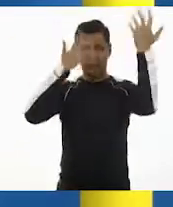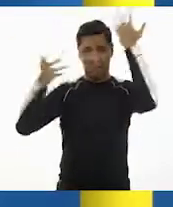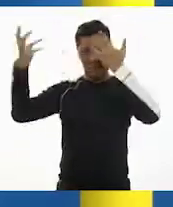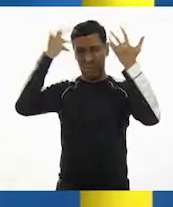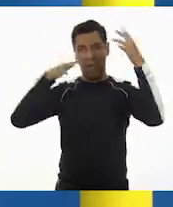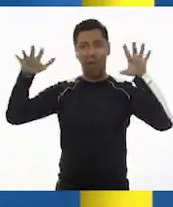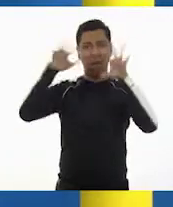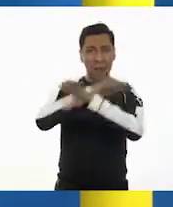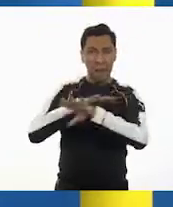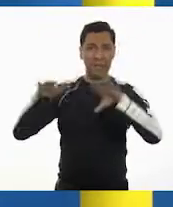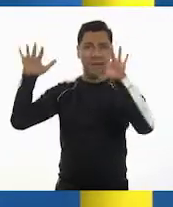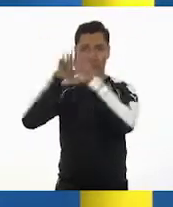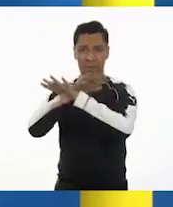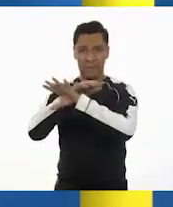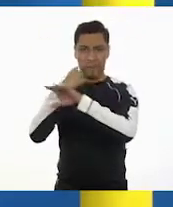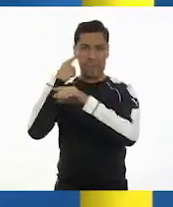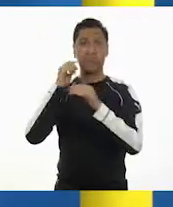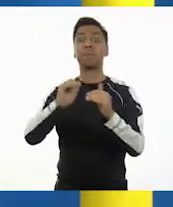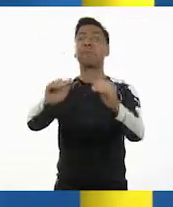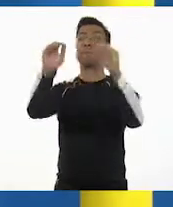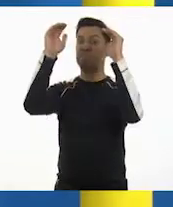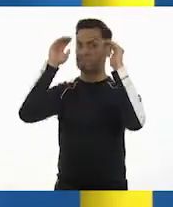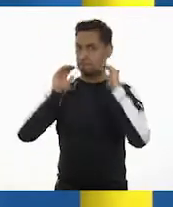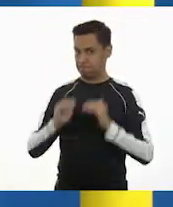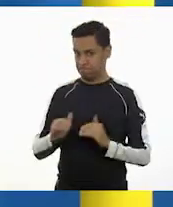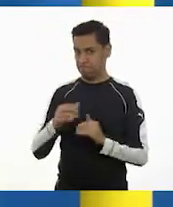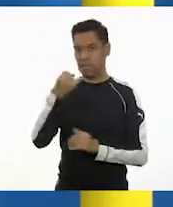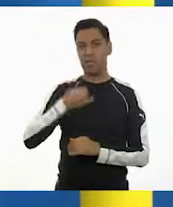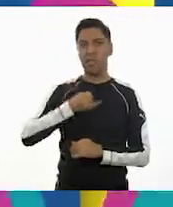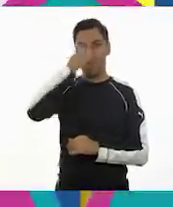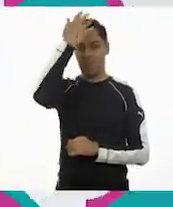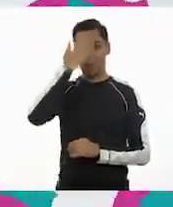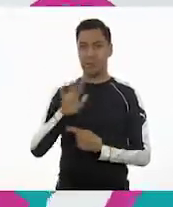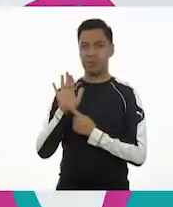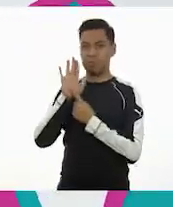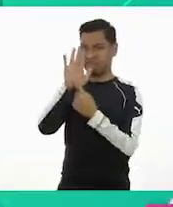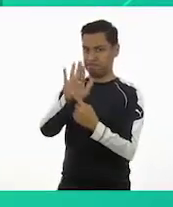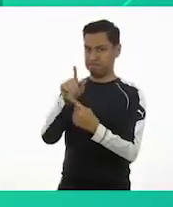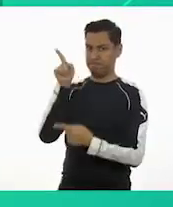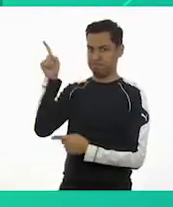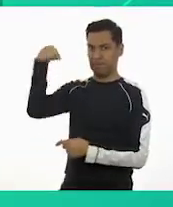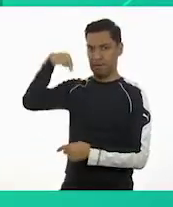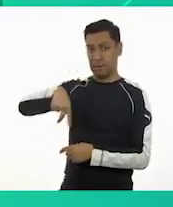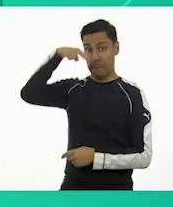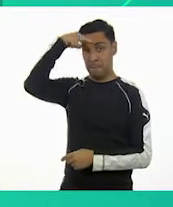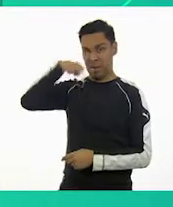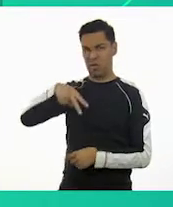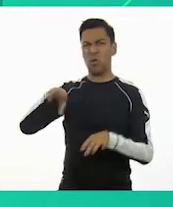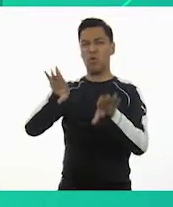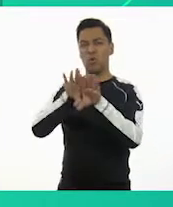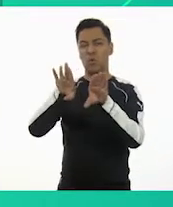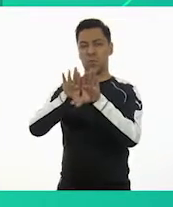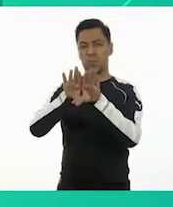la siguiente imagen que nos muestra de manera muy concreta la situación en México.